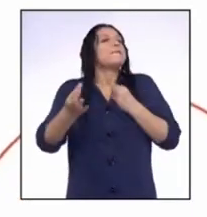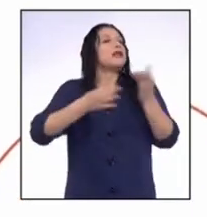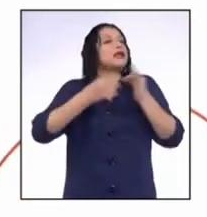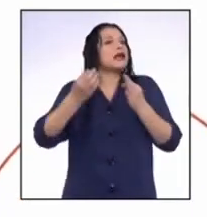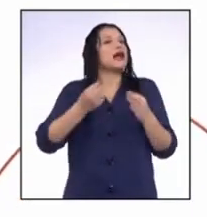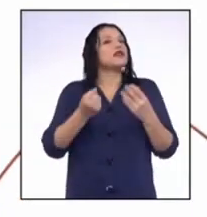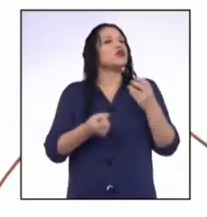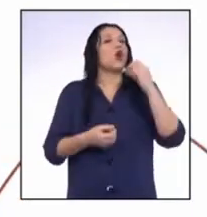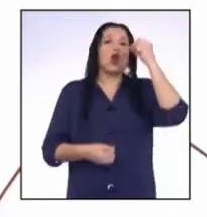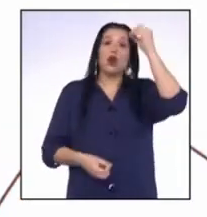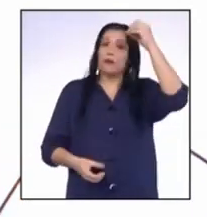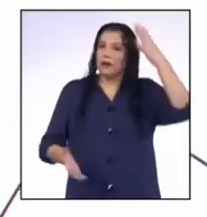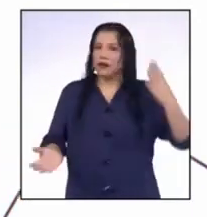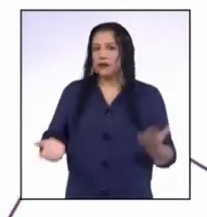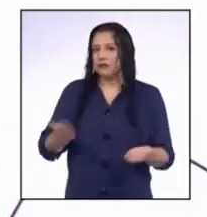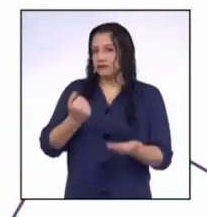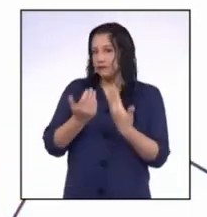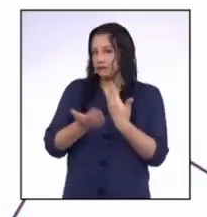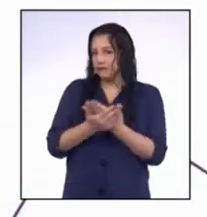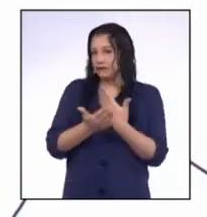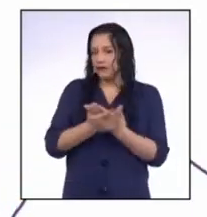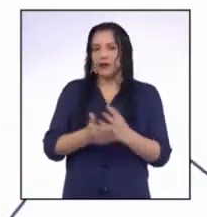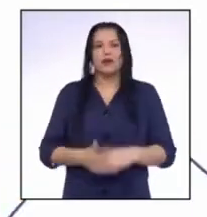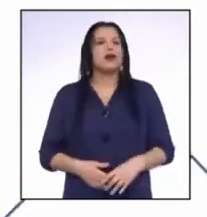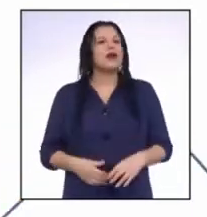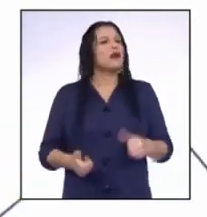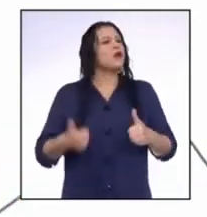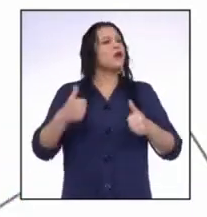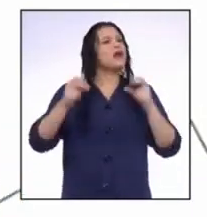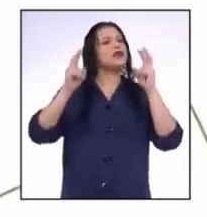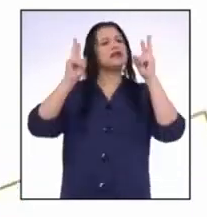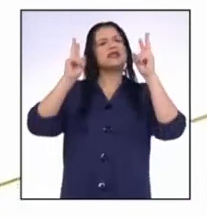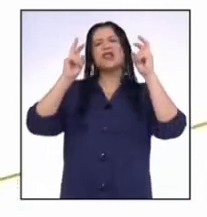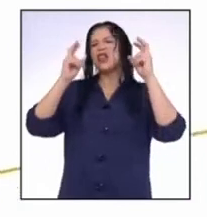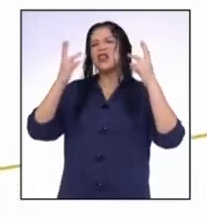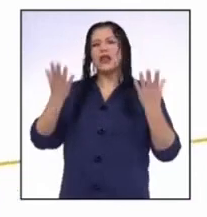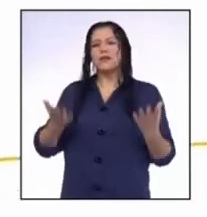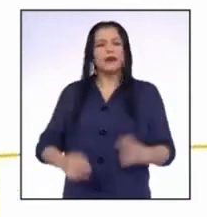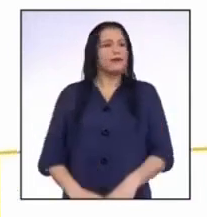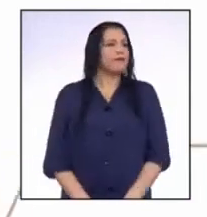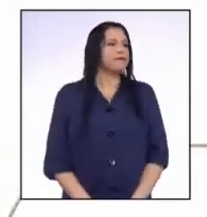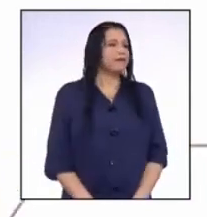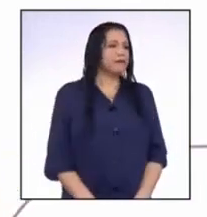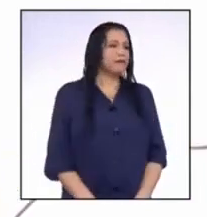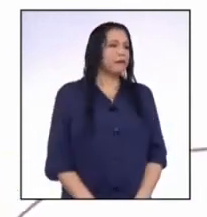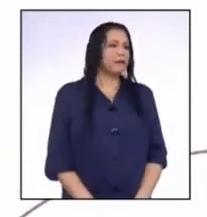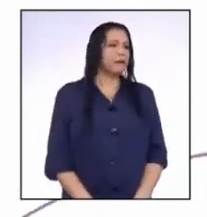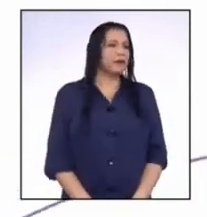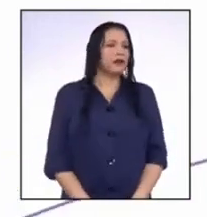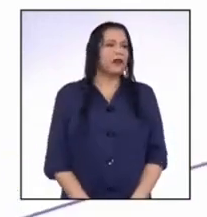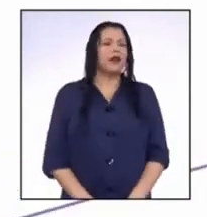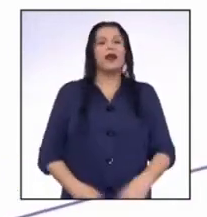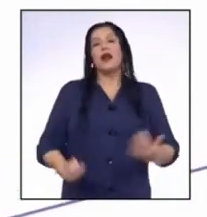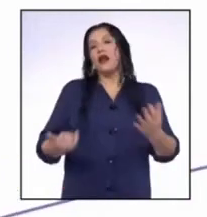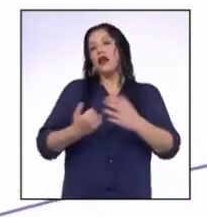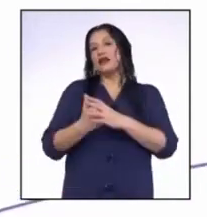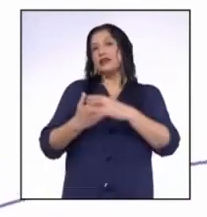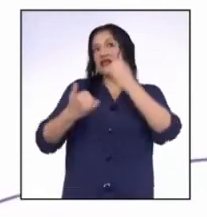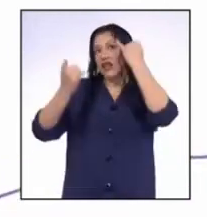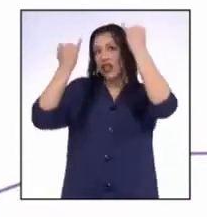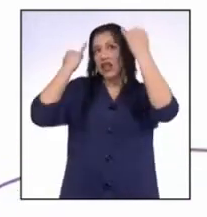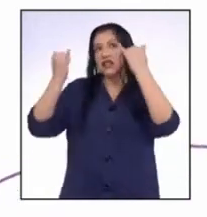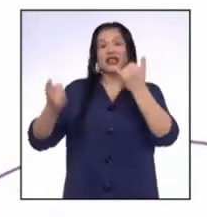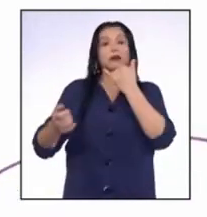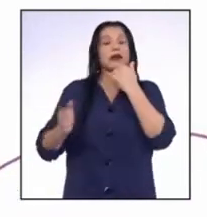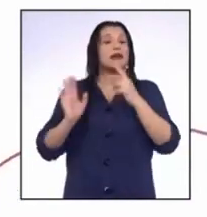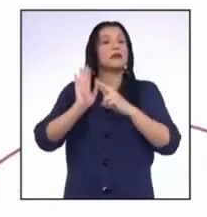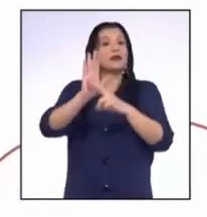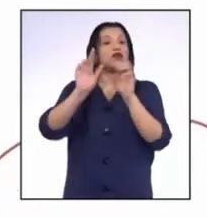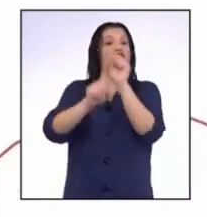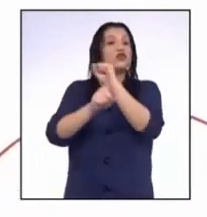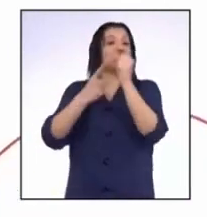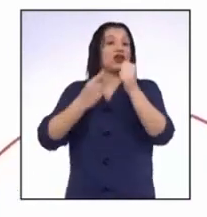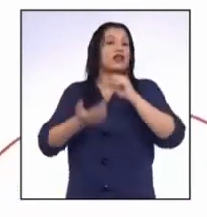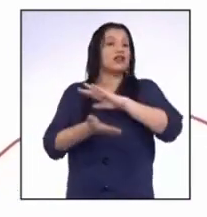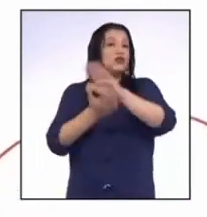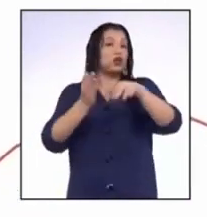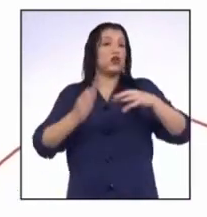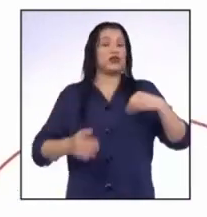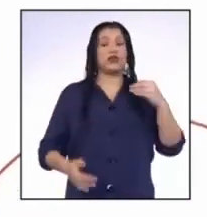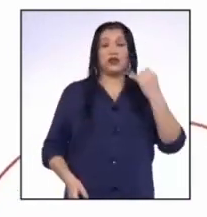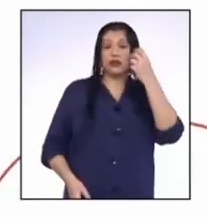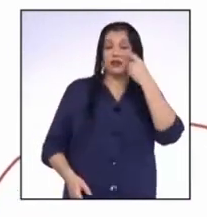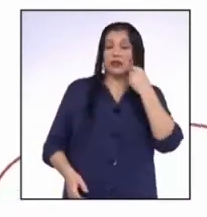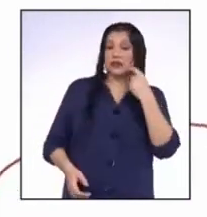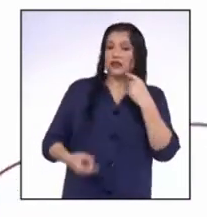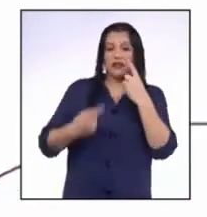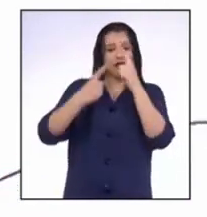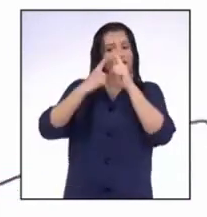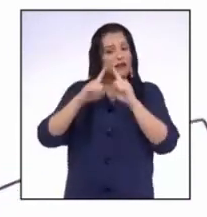argumentación. ¿Y el tema? Lo acaba de decir, profesora. Los mitos y representaciones sociales de las y los adolescentes y